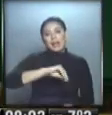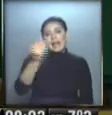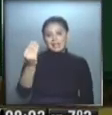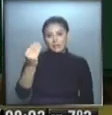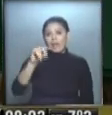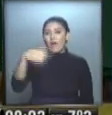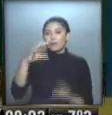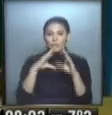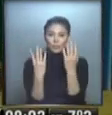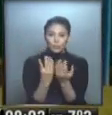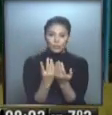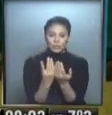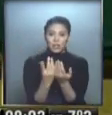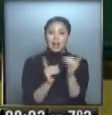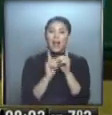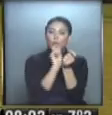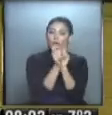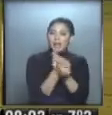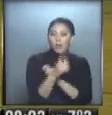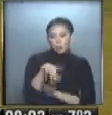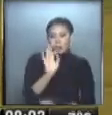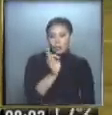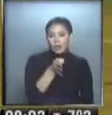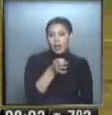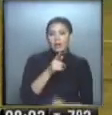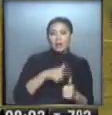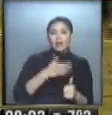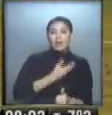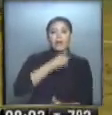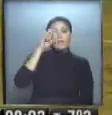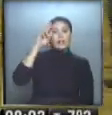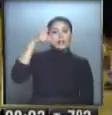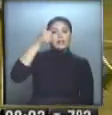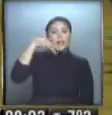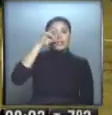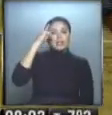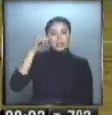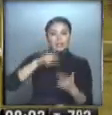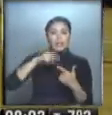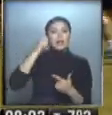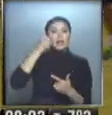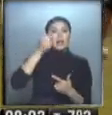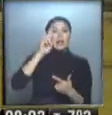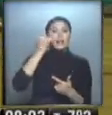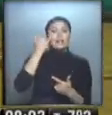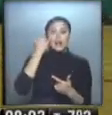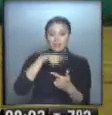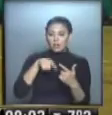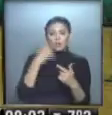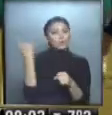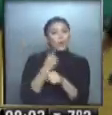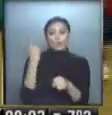la próxima Copa del Mundo con algunas modificaciones que ya sabemos, con Fede Fernández y Garay, que no podrán